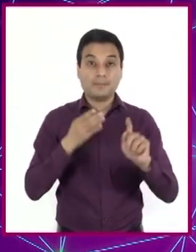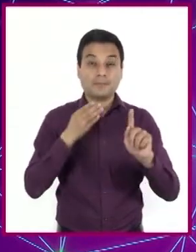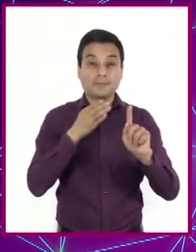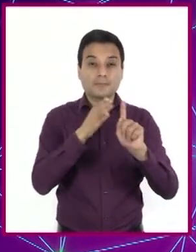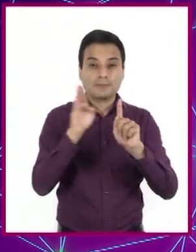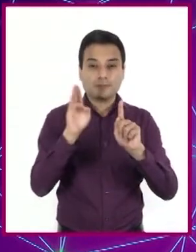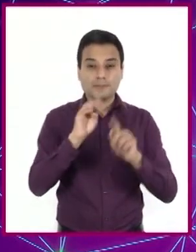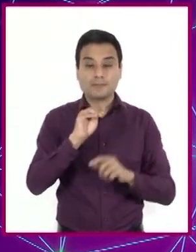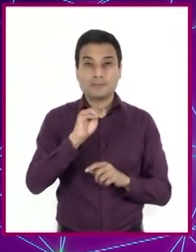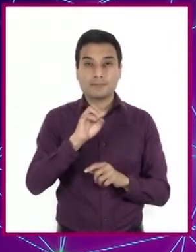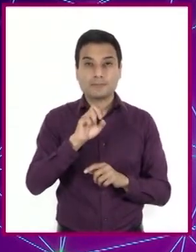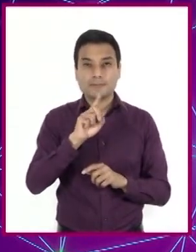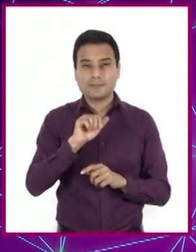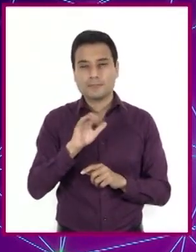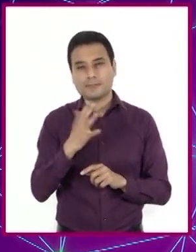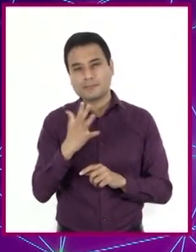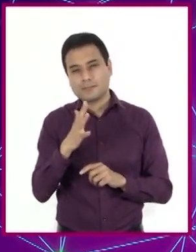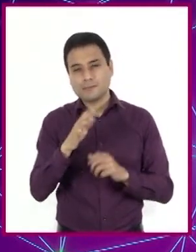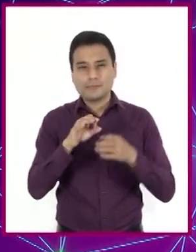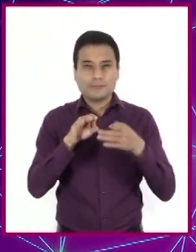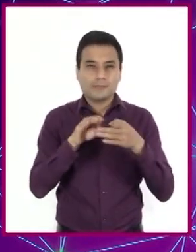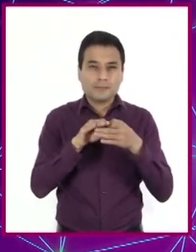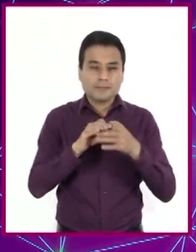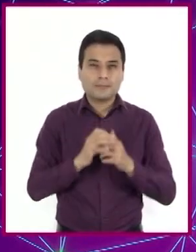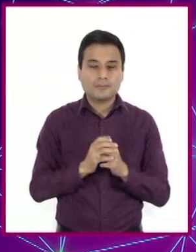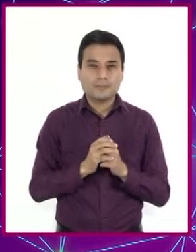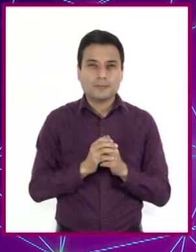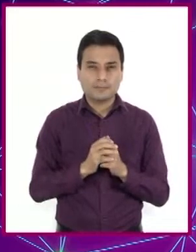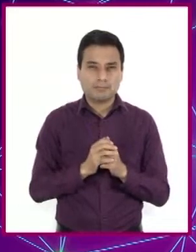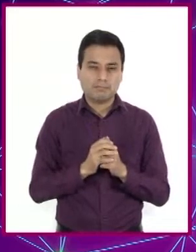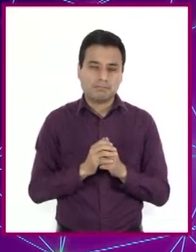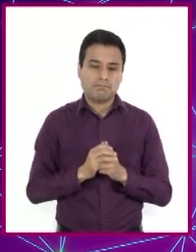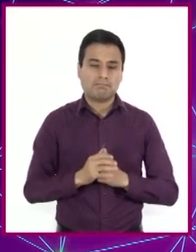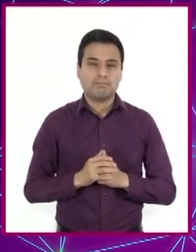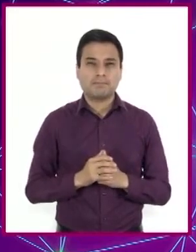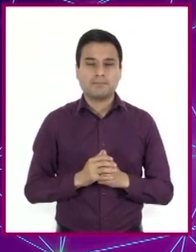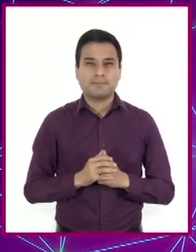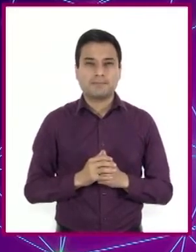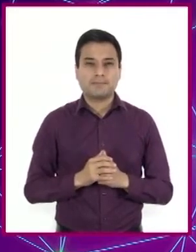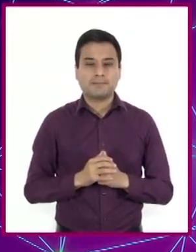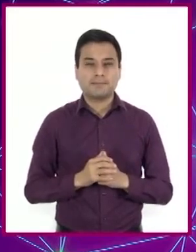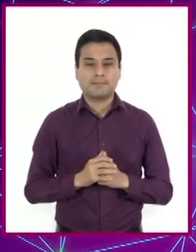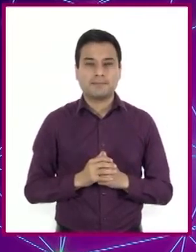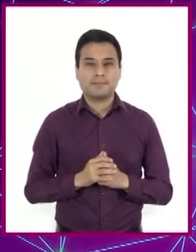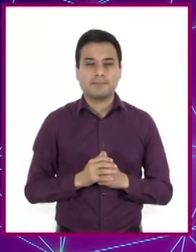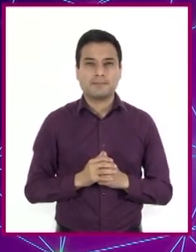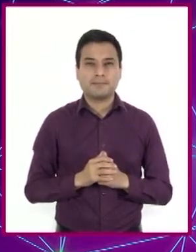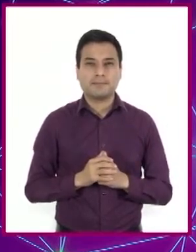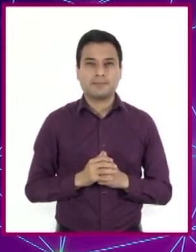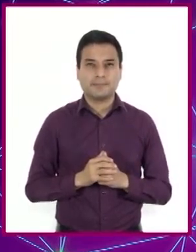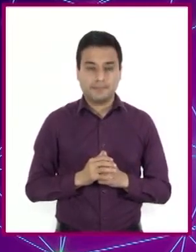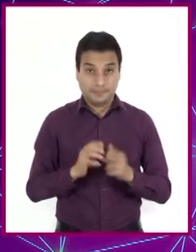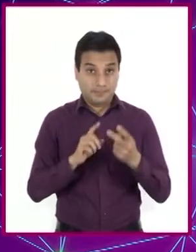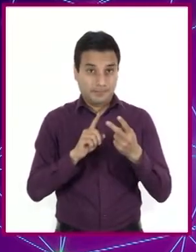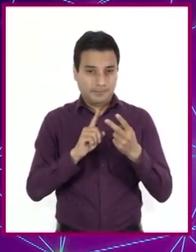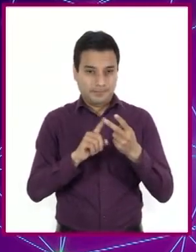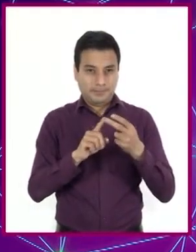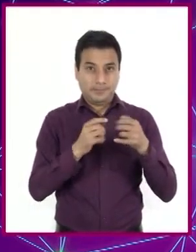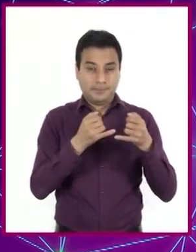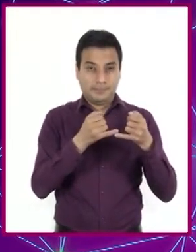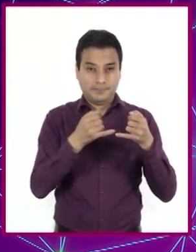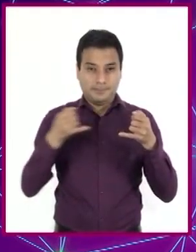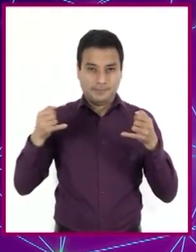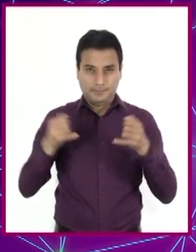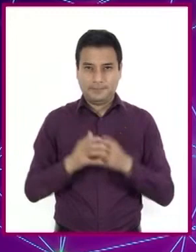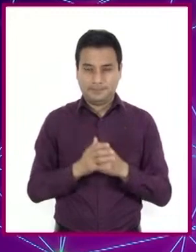media se aleja a una distancia corta de la media aritmética. En la segunda recta, la